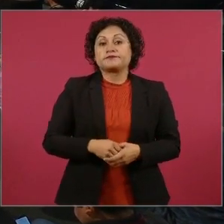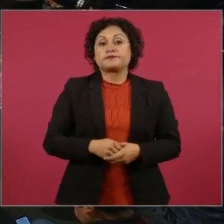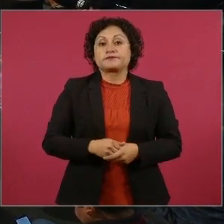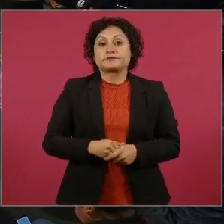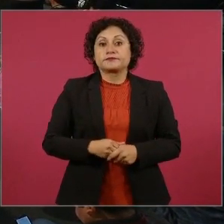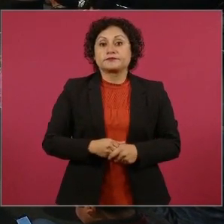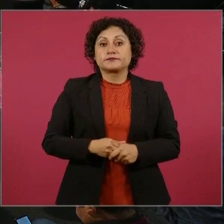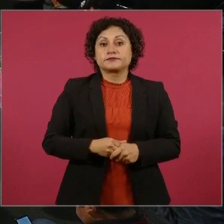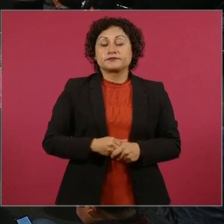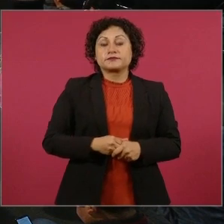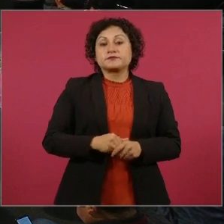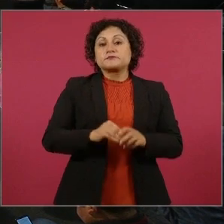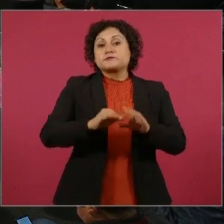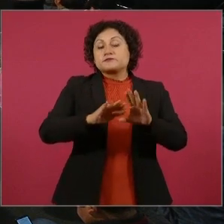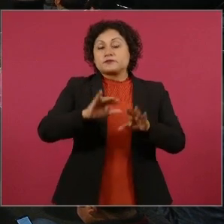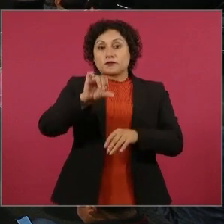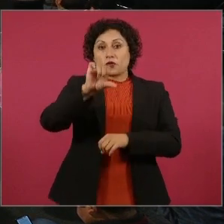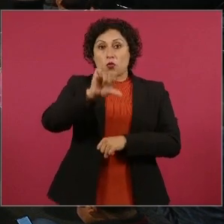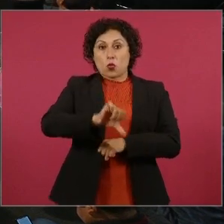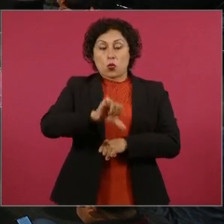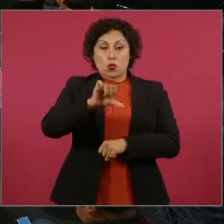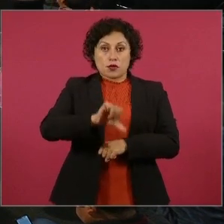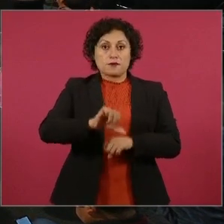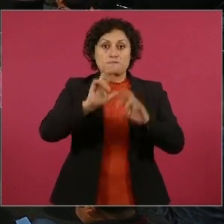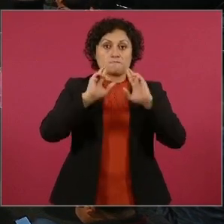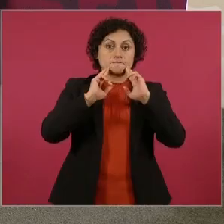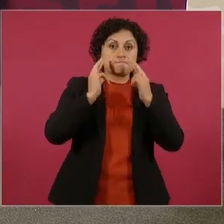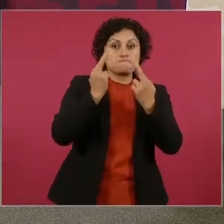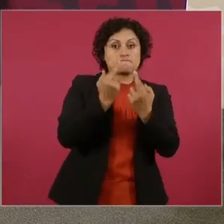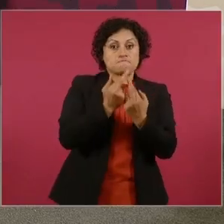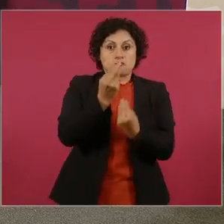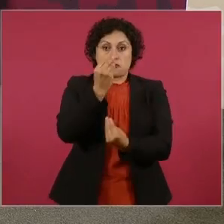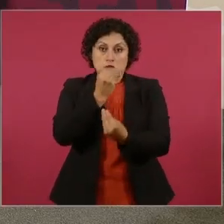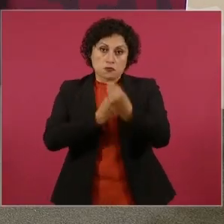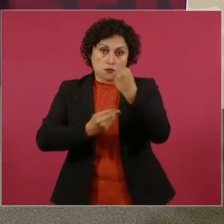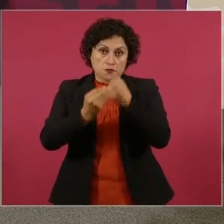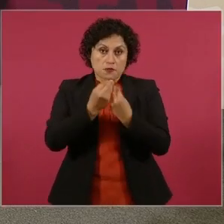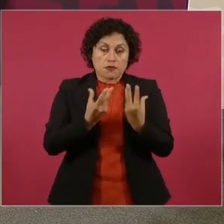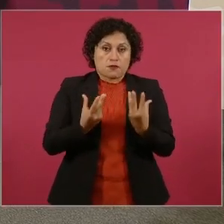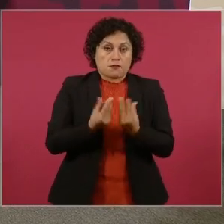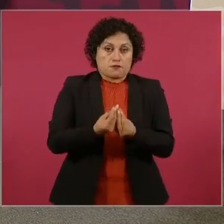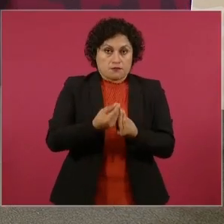invitan vamos a tener una comida de